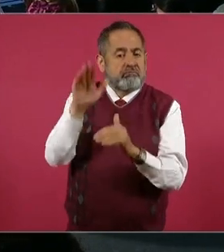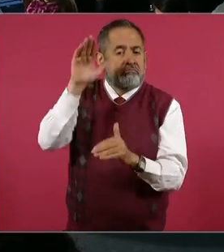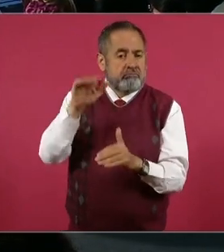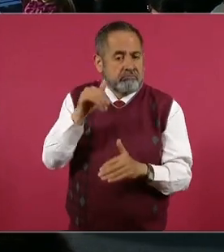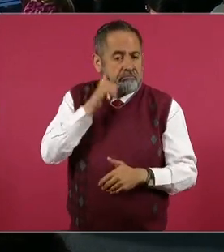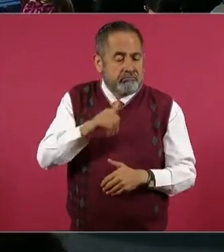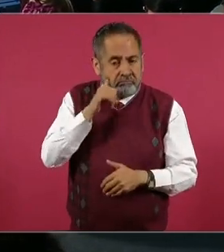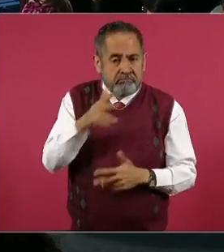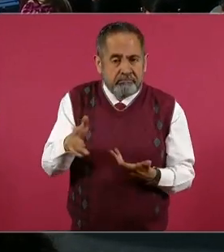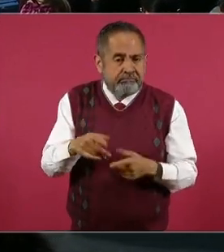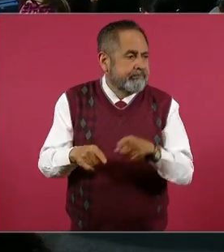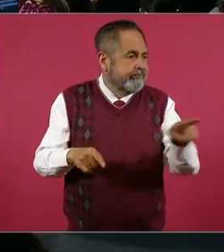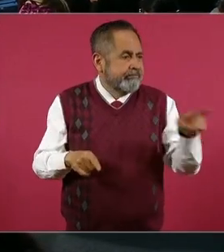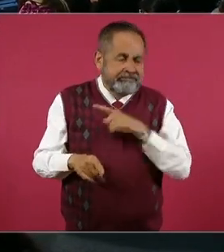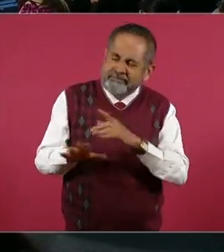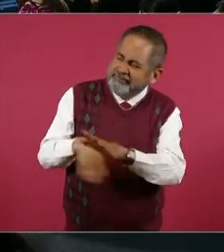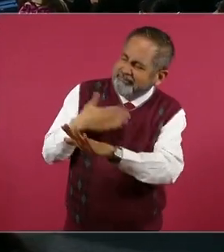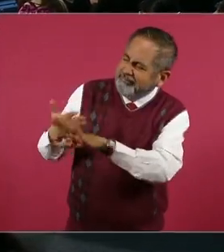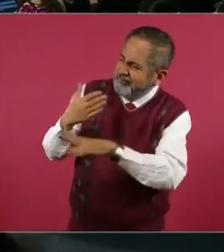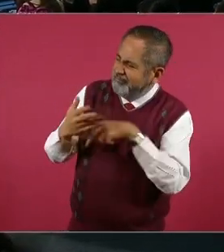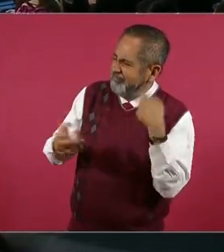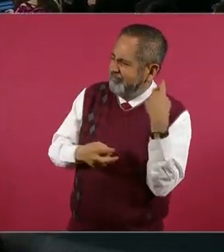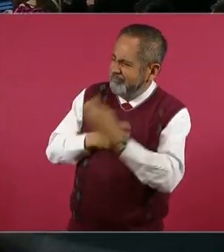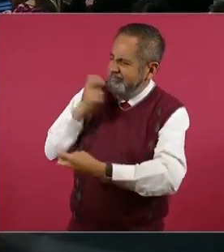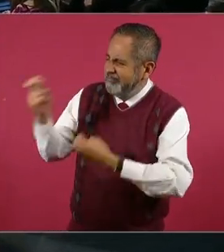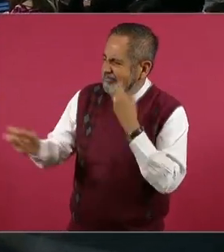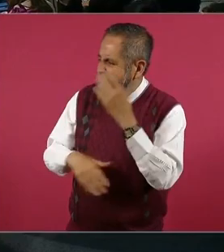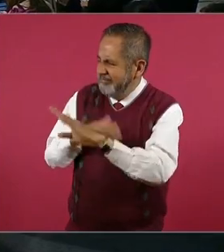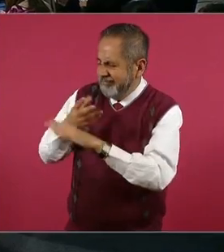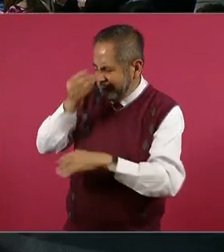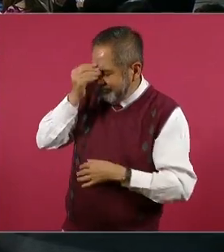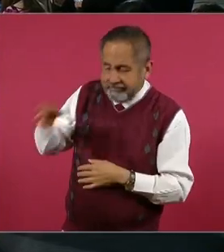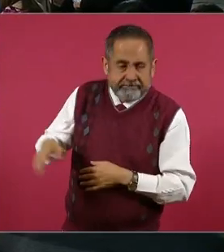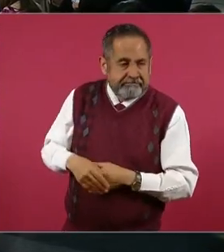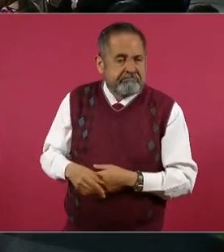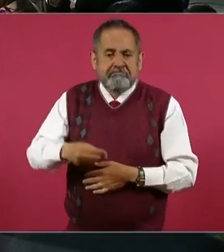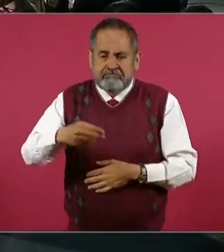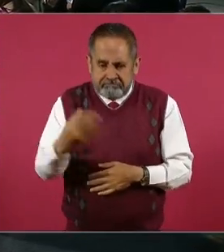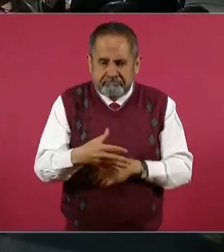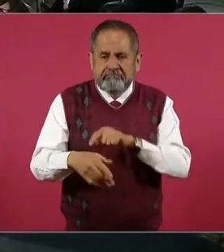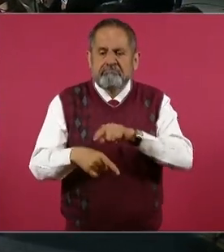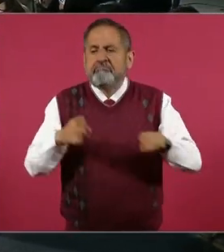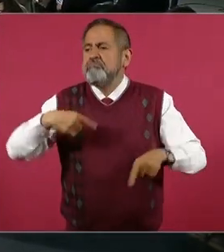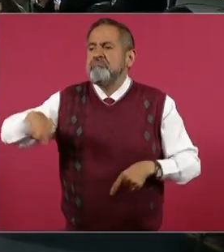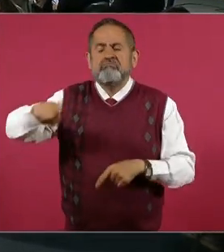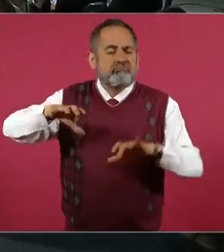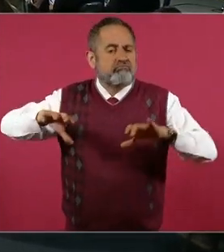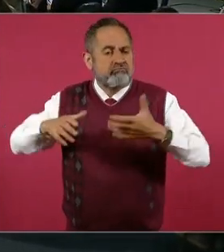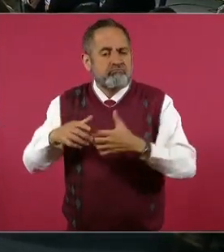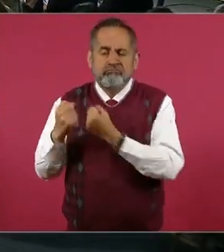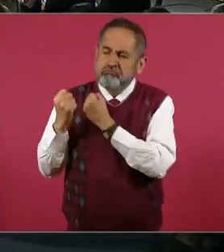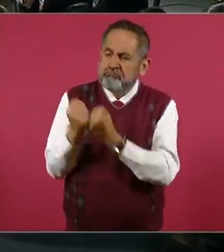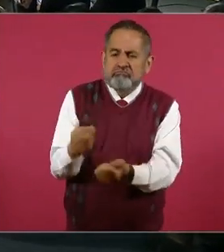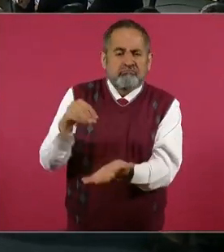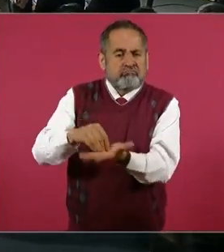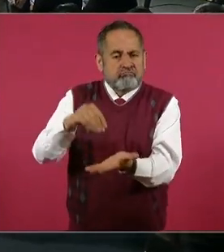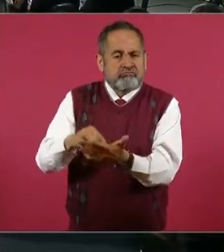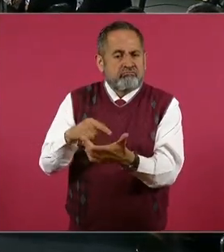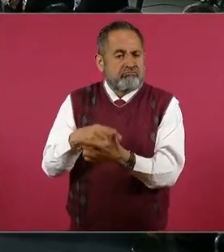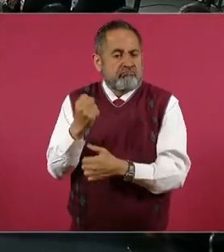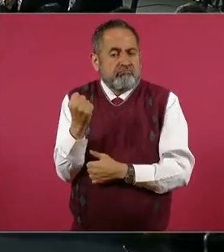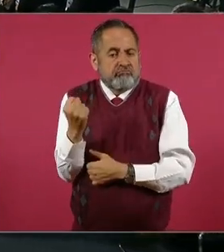A pesar del golpeteo, a pesar de la campaña negra, a pesar de todo esto, se mantiene.